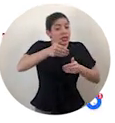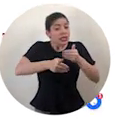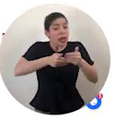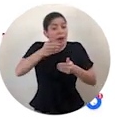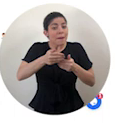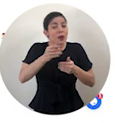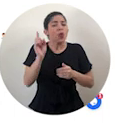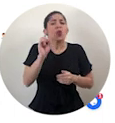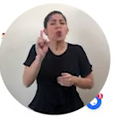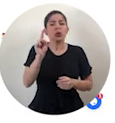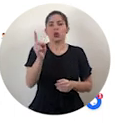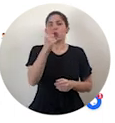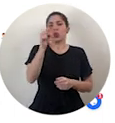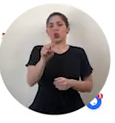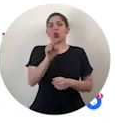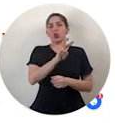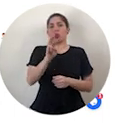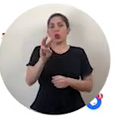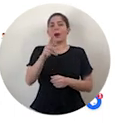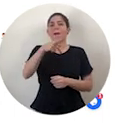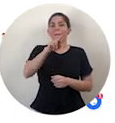hace únicamente a través del sitio